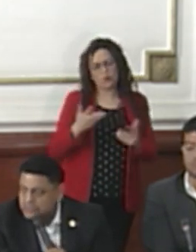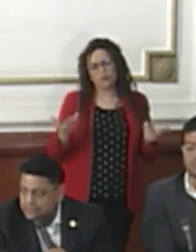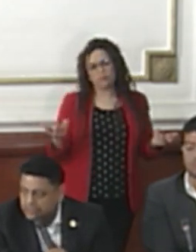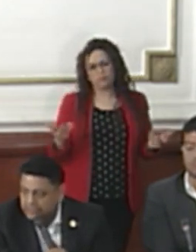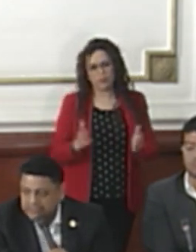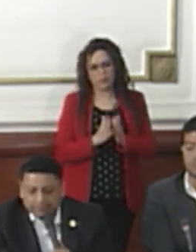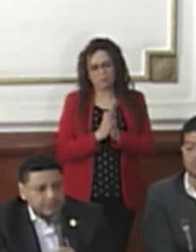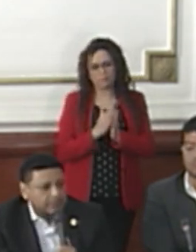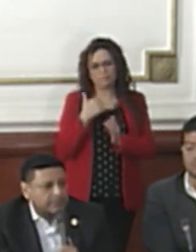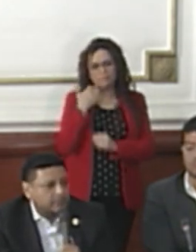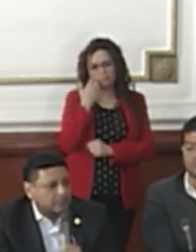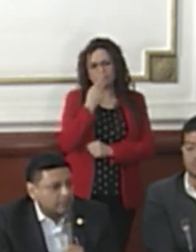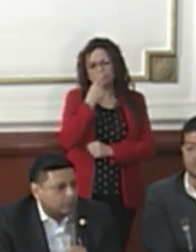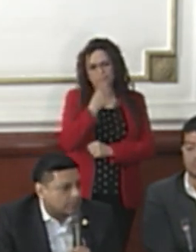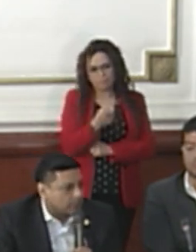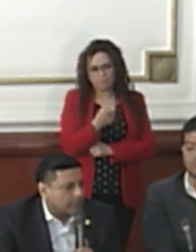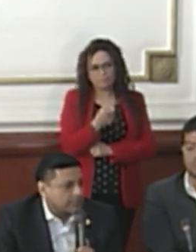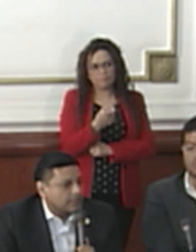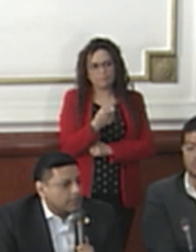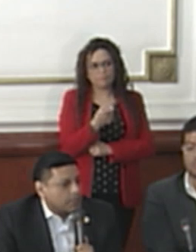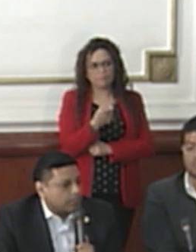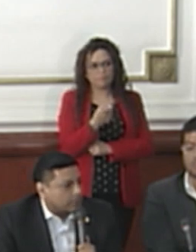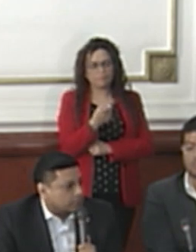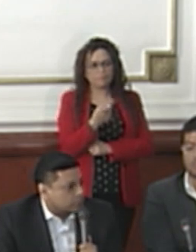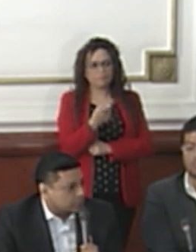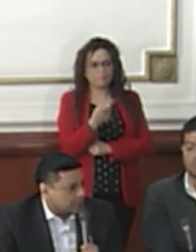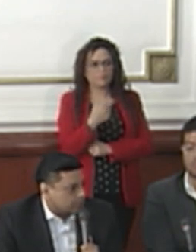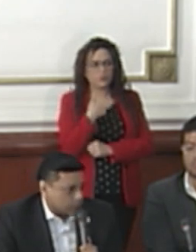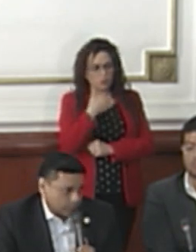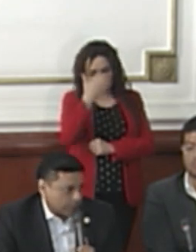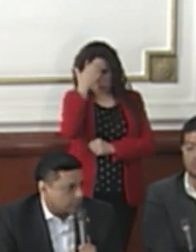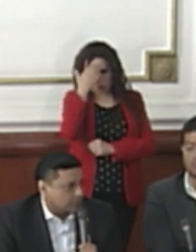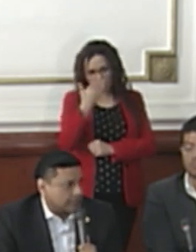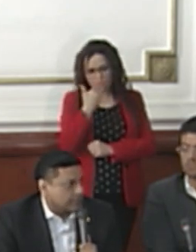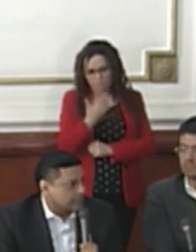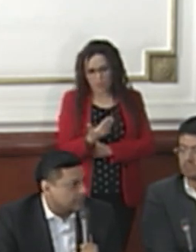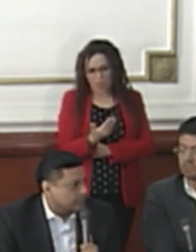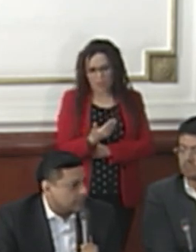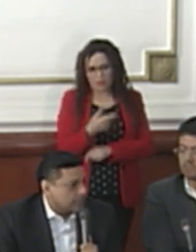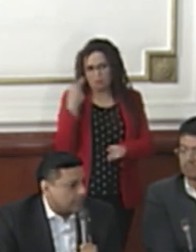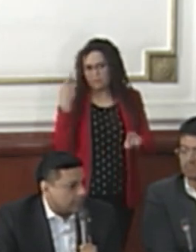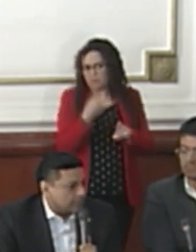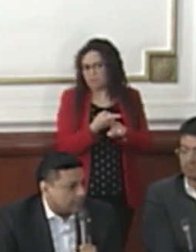conocimiento, sé perfectamente bien de lo que vamos a hablar. Podemos, por supuesto, tener